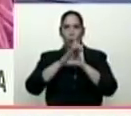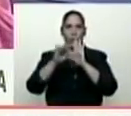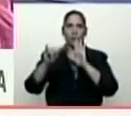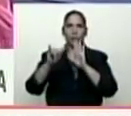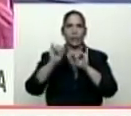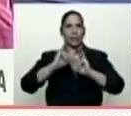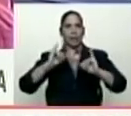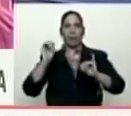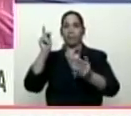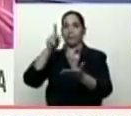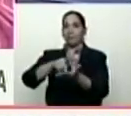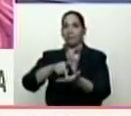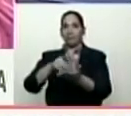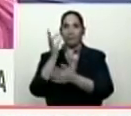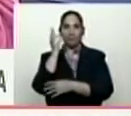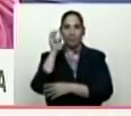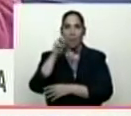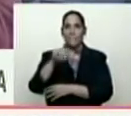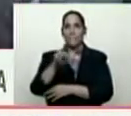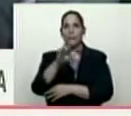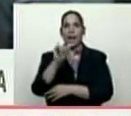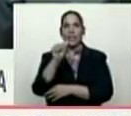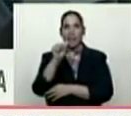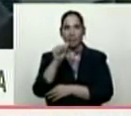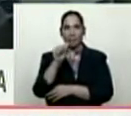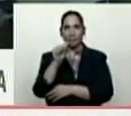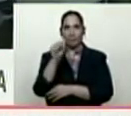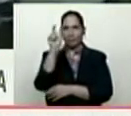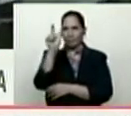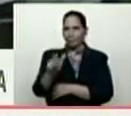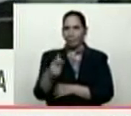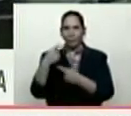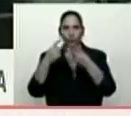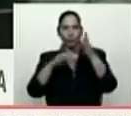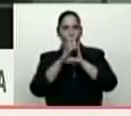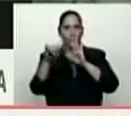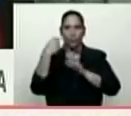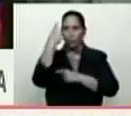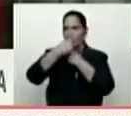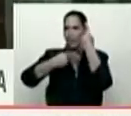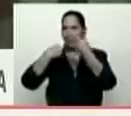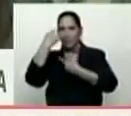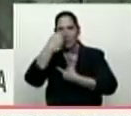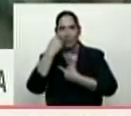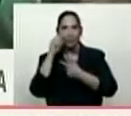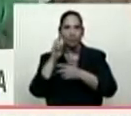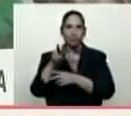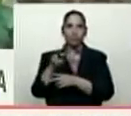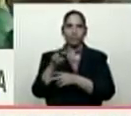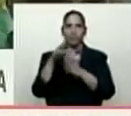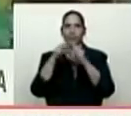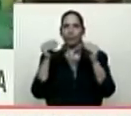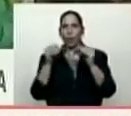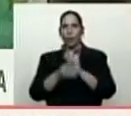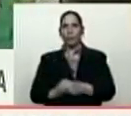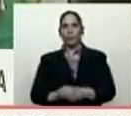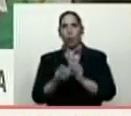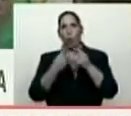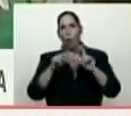María, ¿eh? Aquí está Marelli, veo por aquí. Aquí está Argó con otro